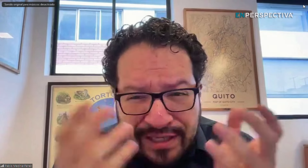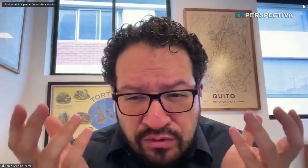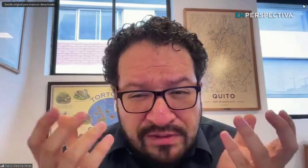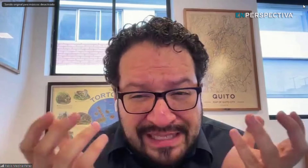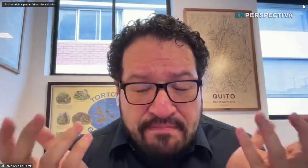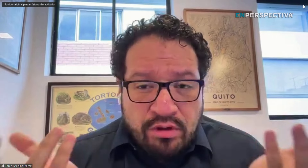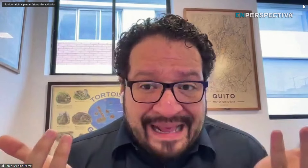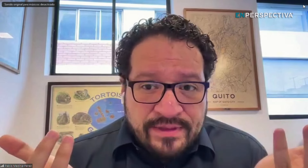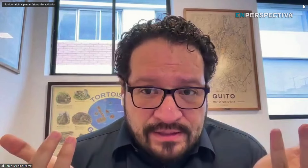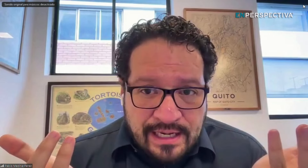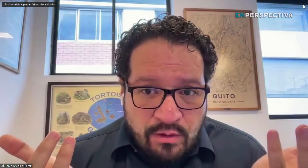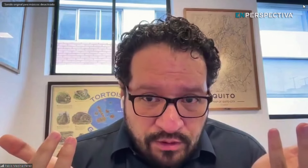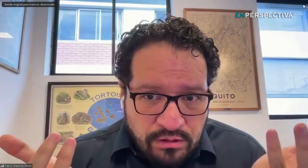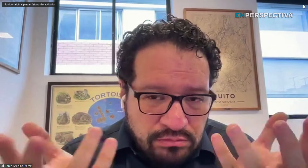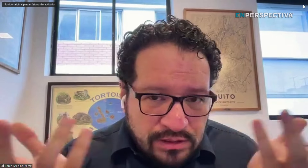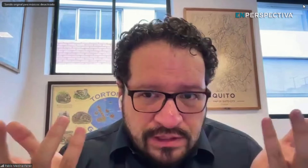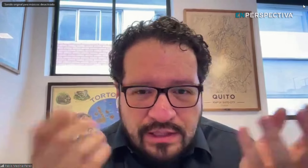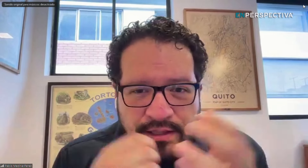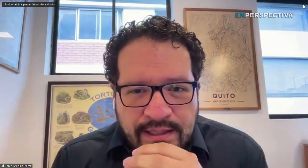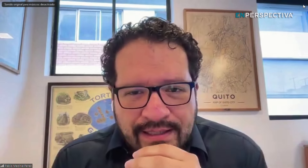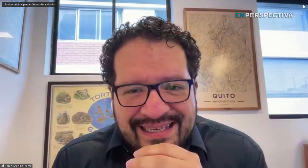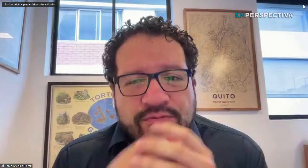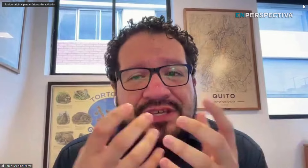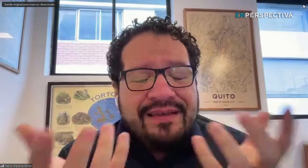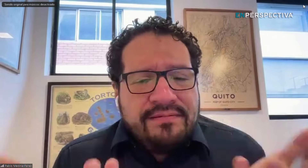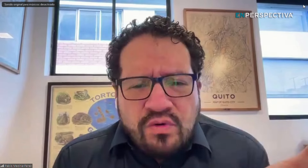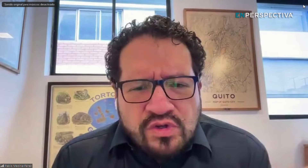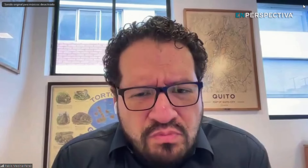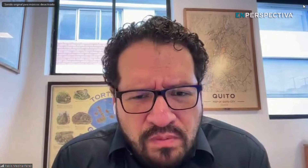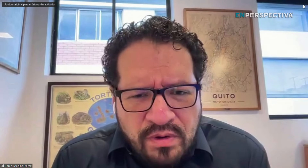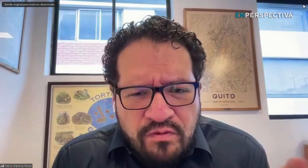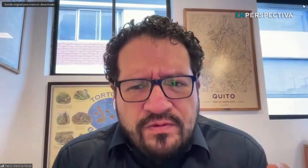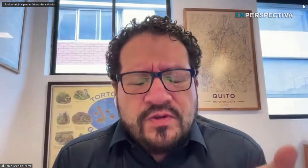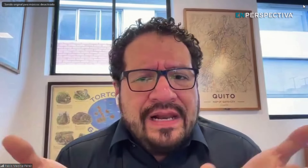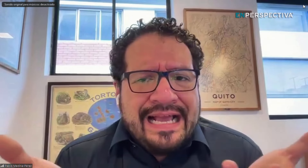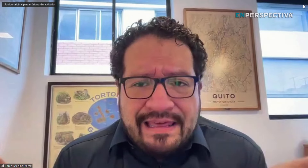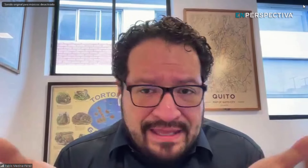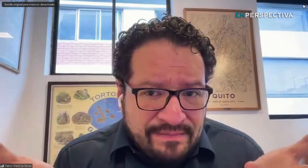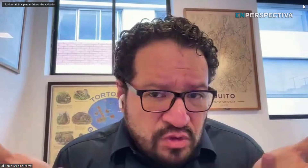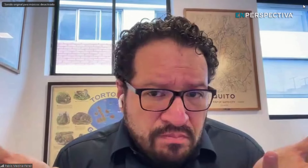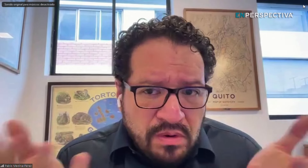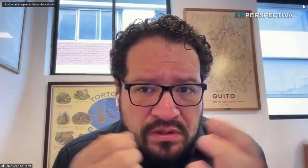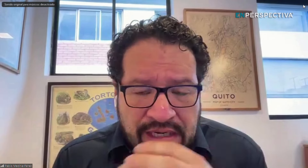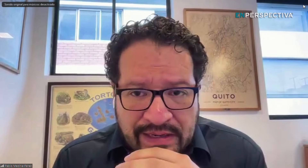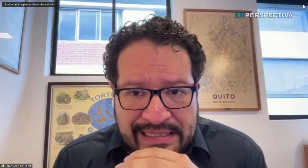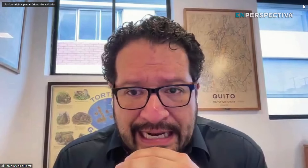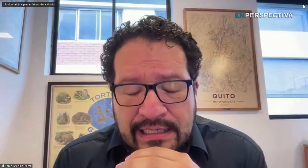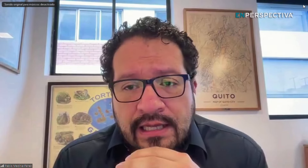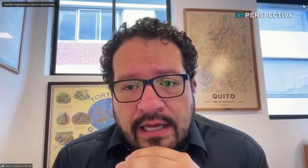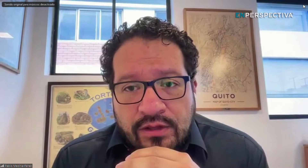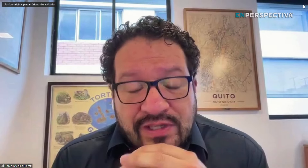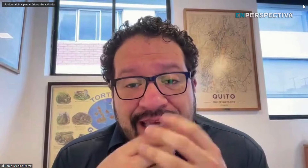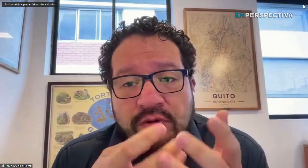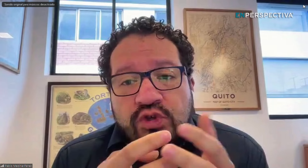de los intelectuales más importantes del Ecuador, es decir, digamos que tiene vínculos muy profundos con la academia, digamos, con el pueblo ecuatoriano en